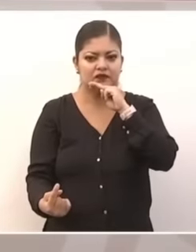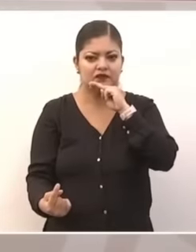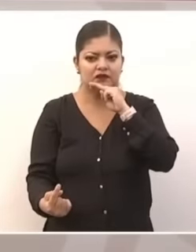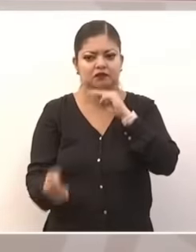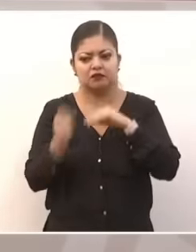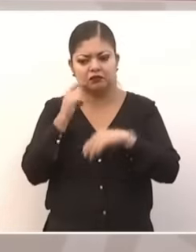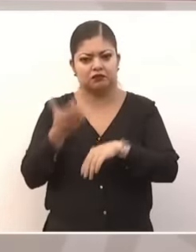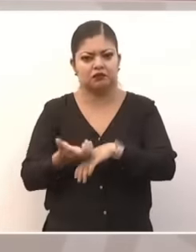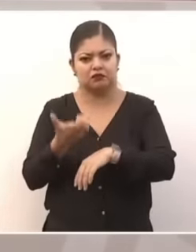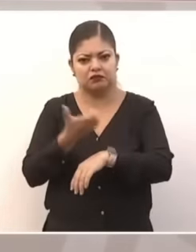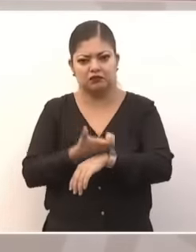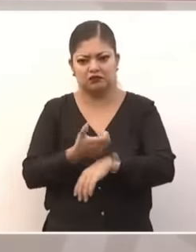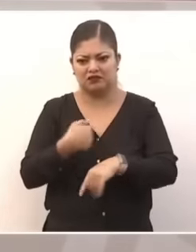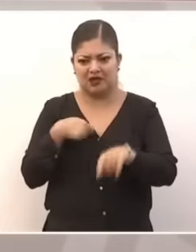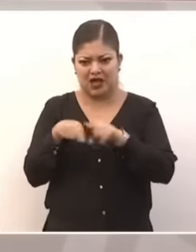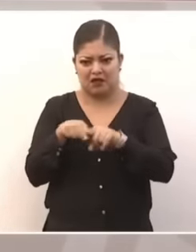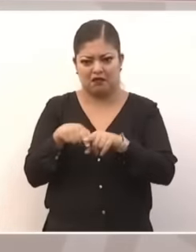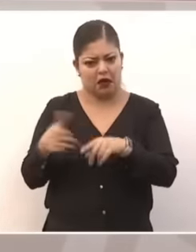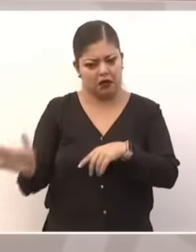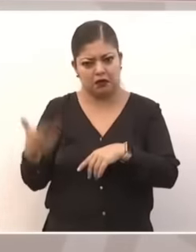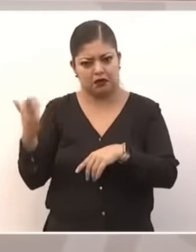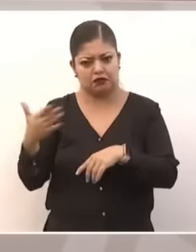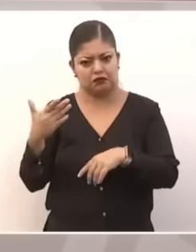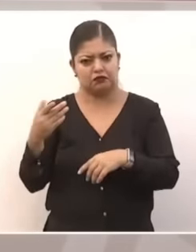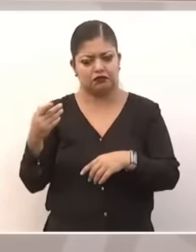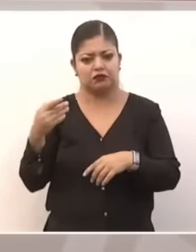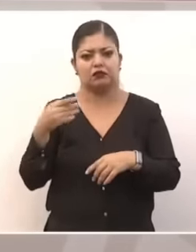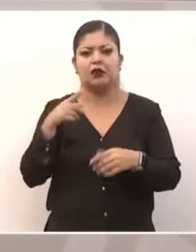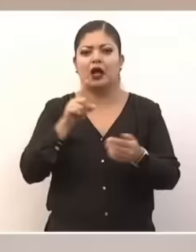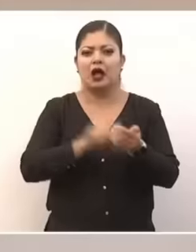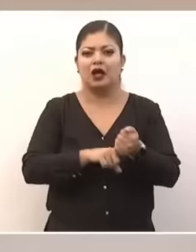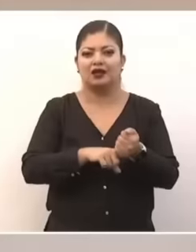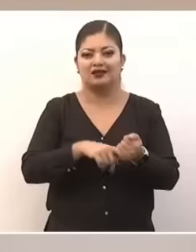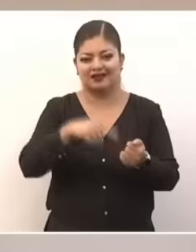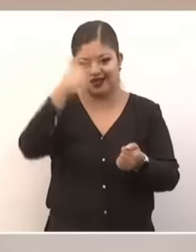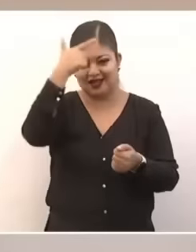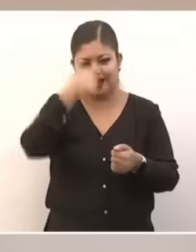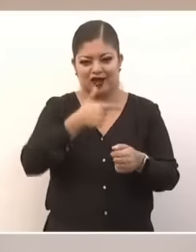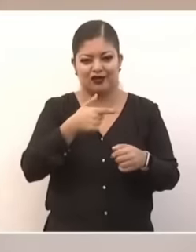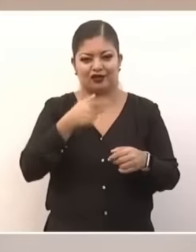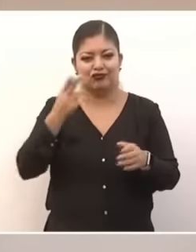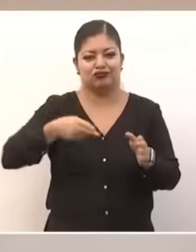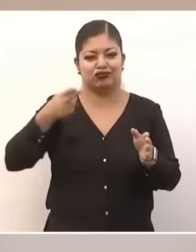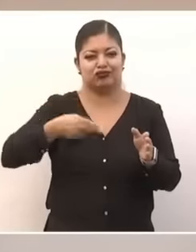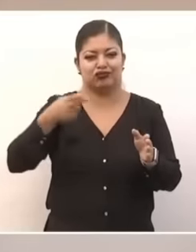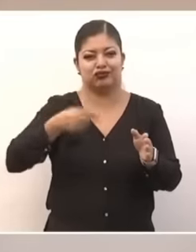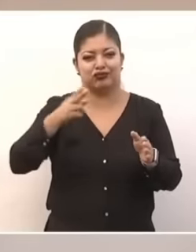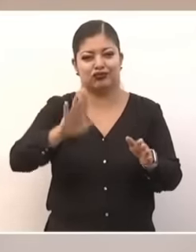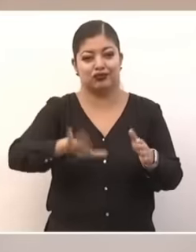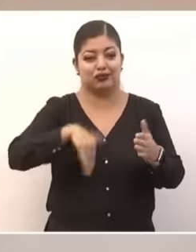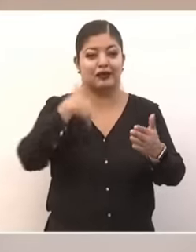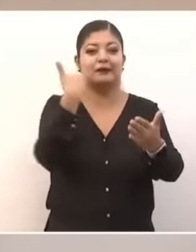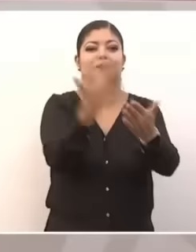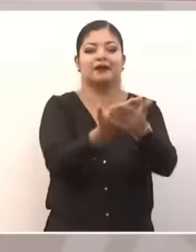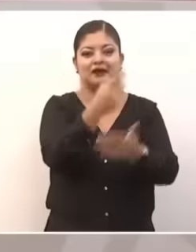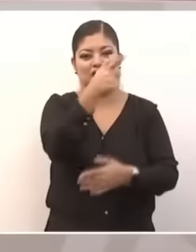llevaban a mis hermanos y a mí, nos metían en el tren en la noche y amanecíamos en la mañana en